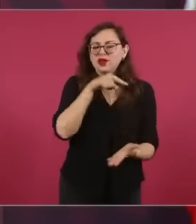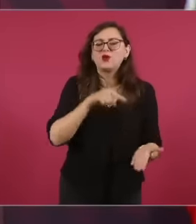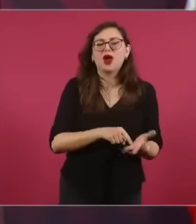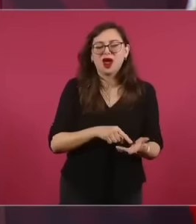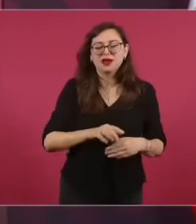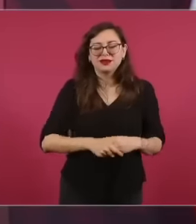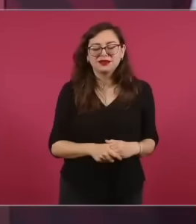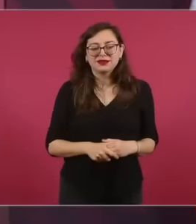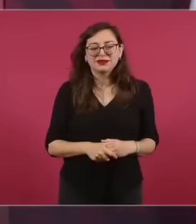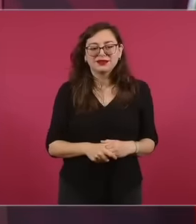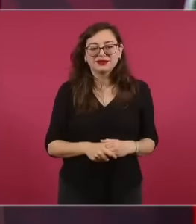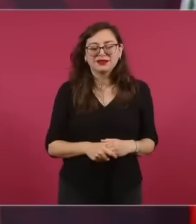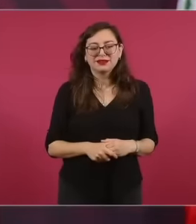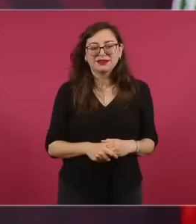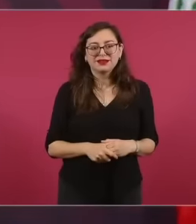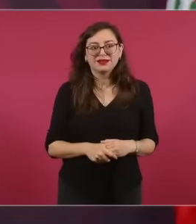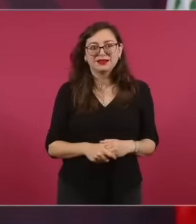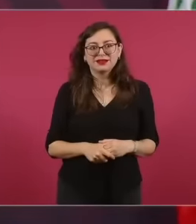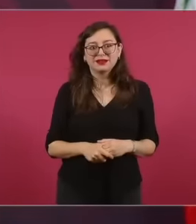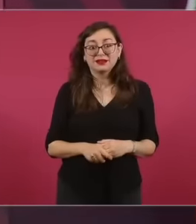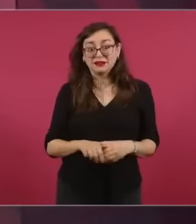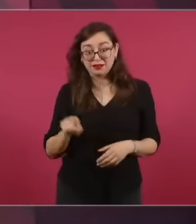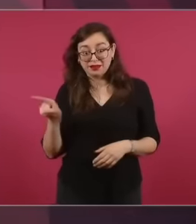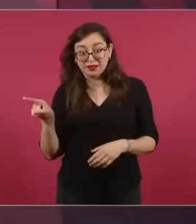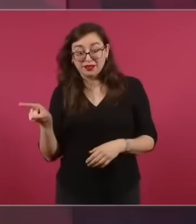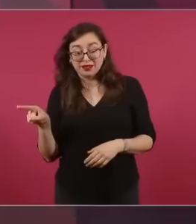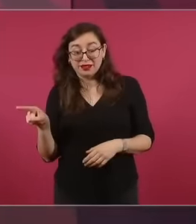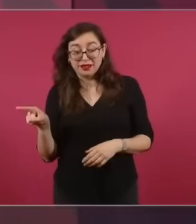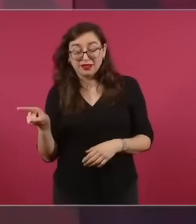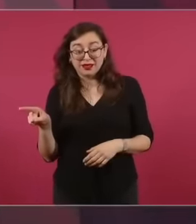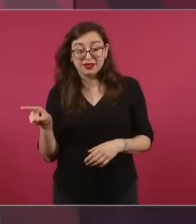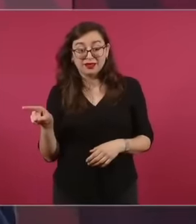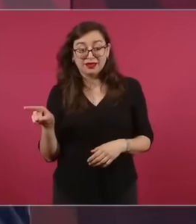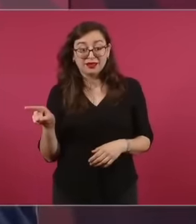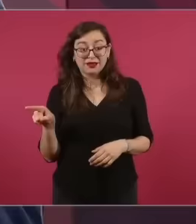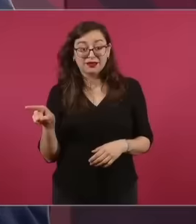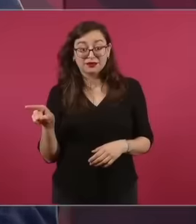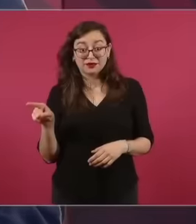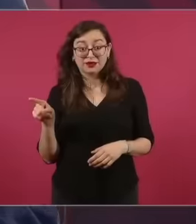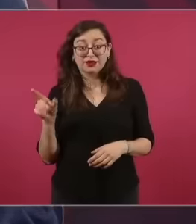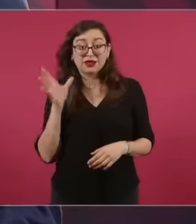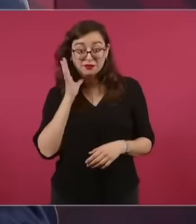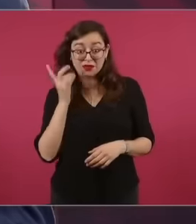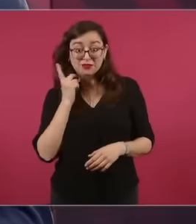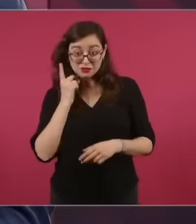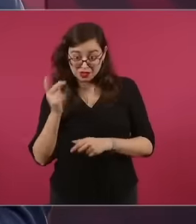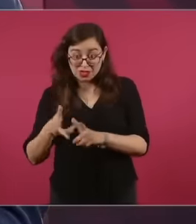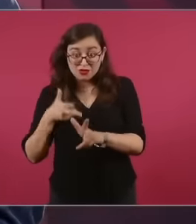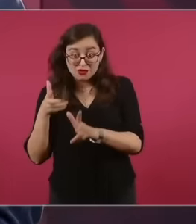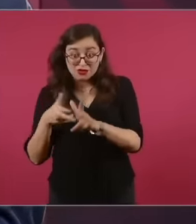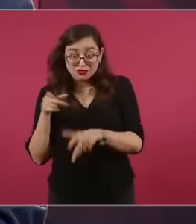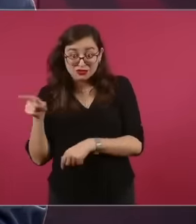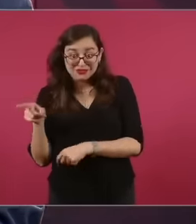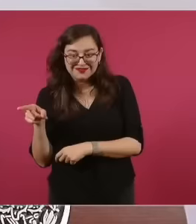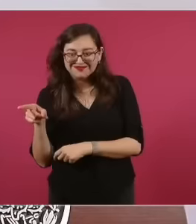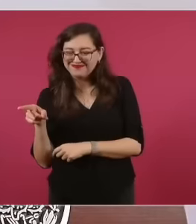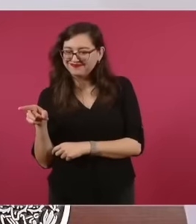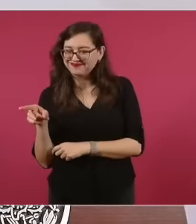La aprobaron en San Lázaro, No,